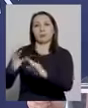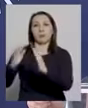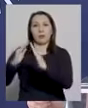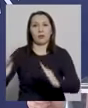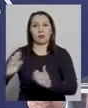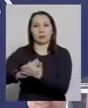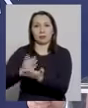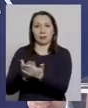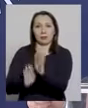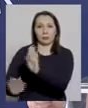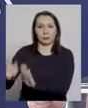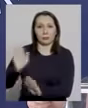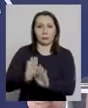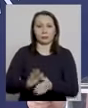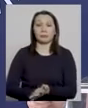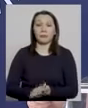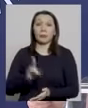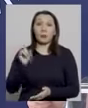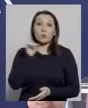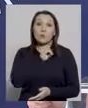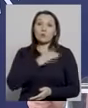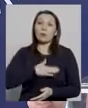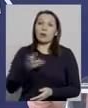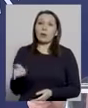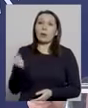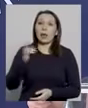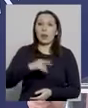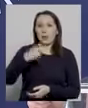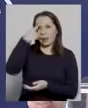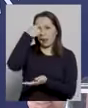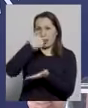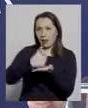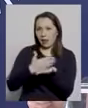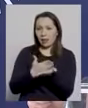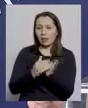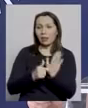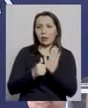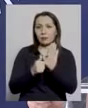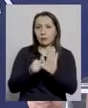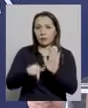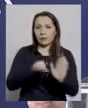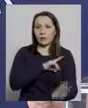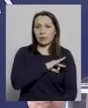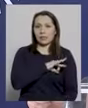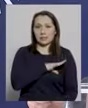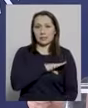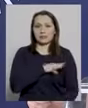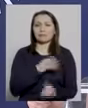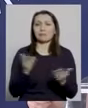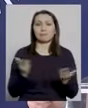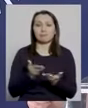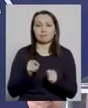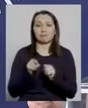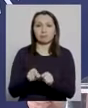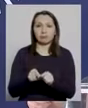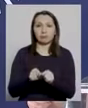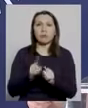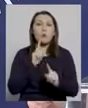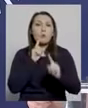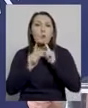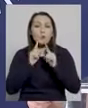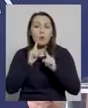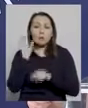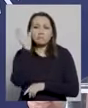sanitaria. Finalmente, queremos reiterar la estrategia que hemos implementado en nuestro país, que es el